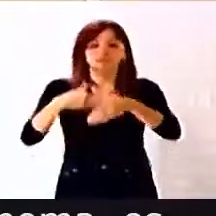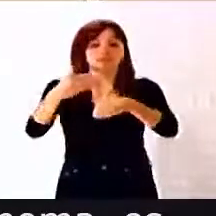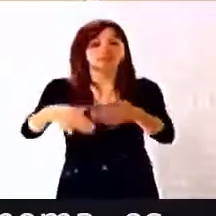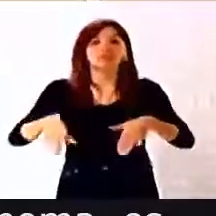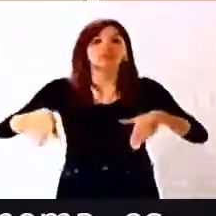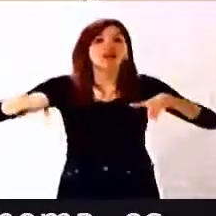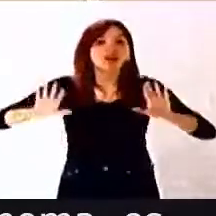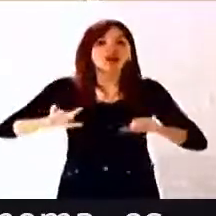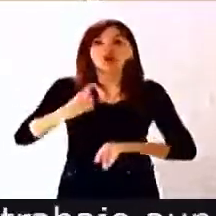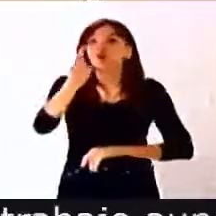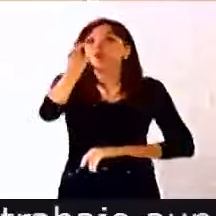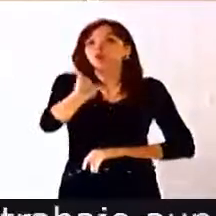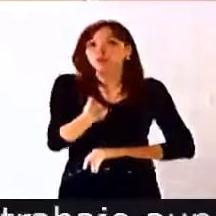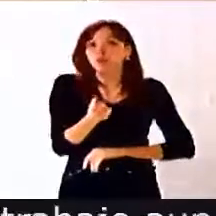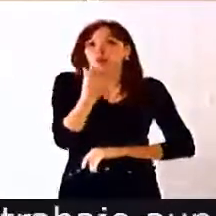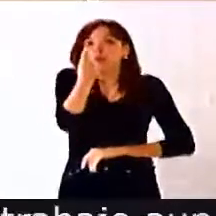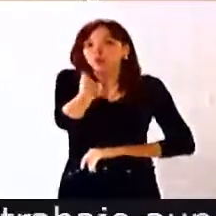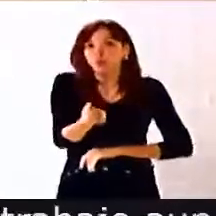sean 1 al día,